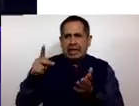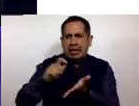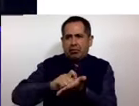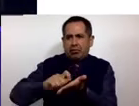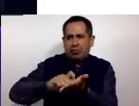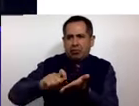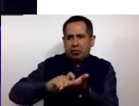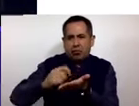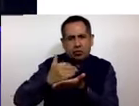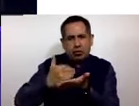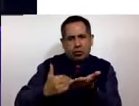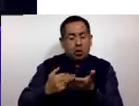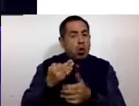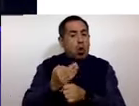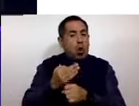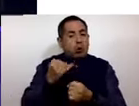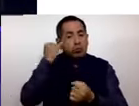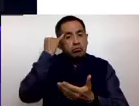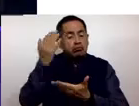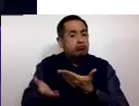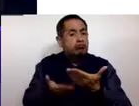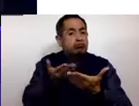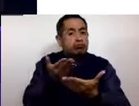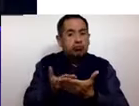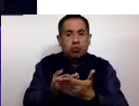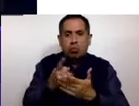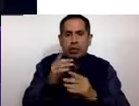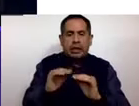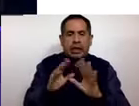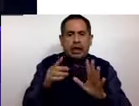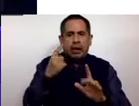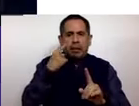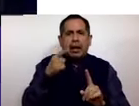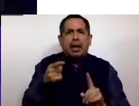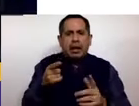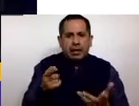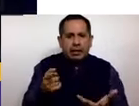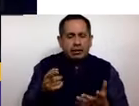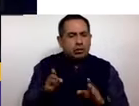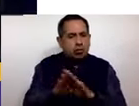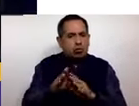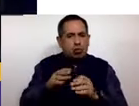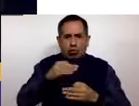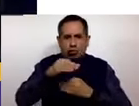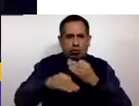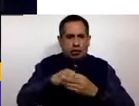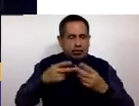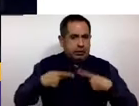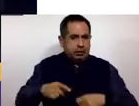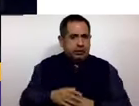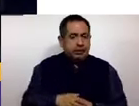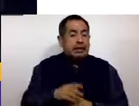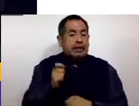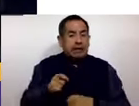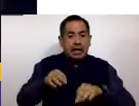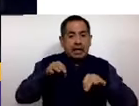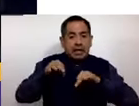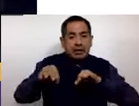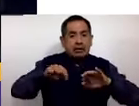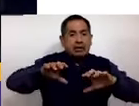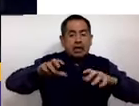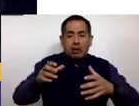mesa un tema particularmente complejo y cercano para todas y todos en estos tiempos: el trabajo de los cuidados